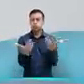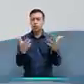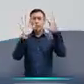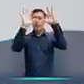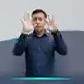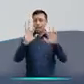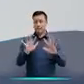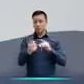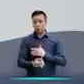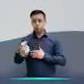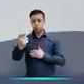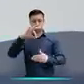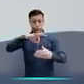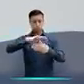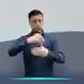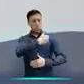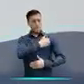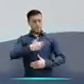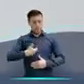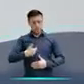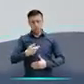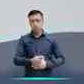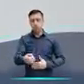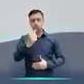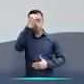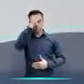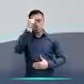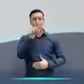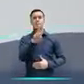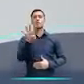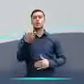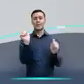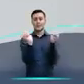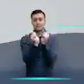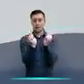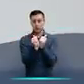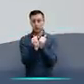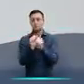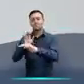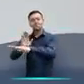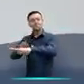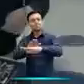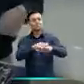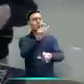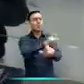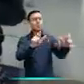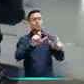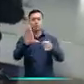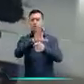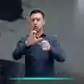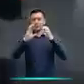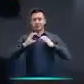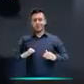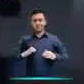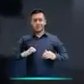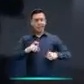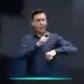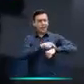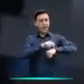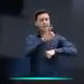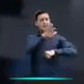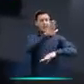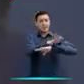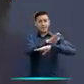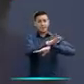Con el fin de brindar transparencia a las elecciones presidenciales del domingo 29 de mayo, se informa a la ciudadanía que a partir de las 3 de la tarde del